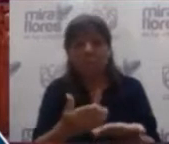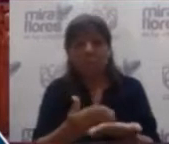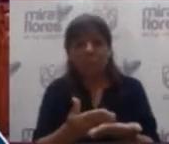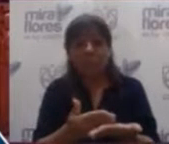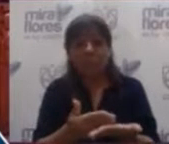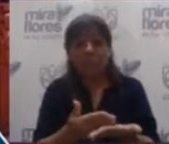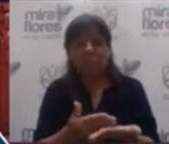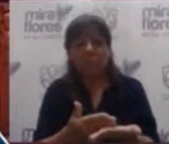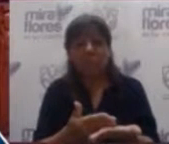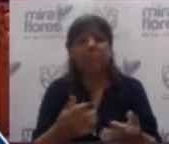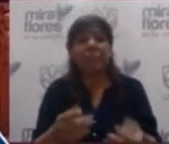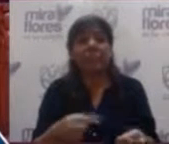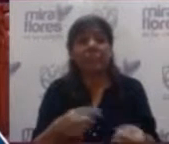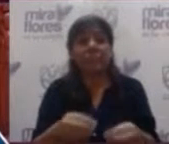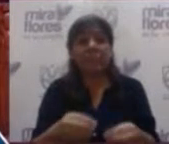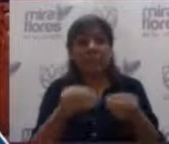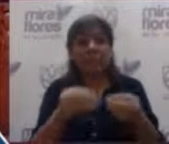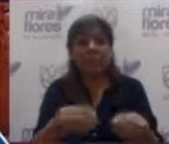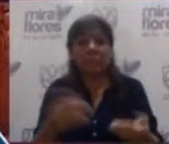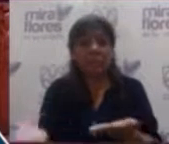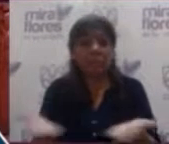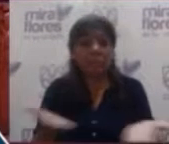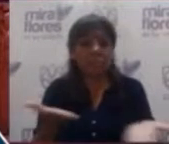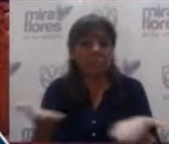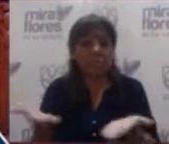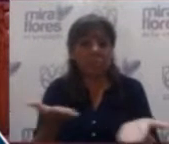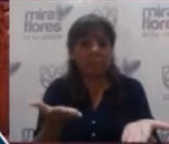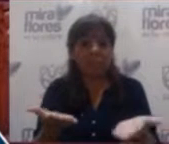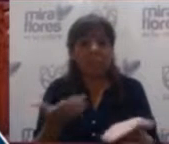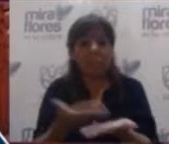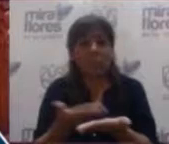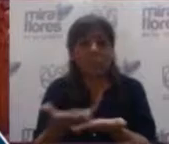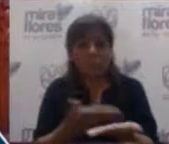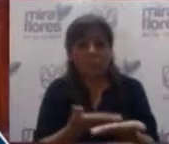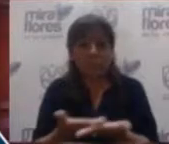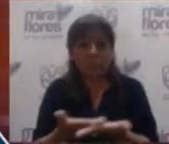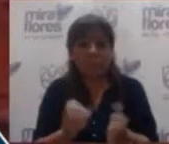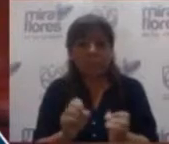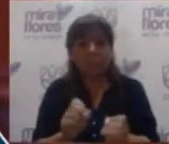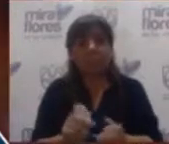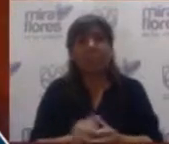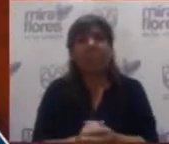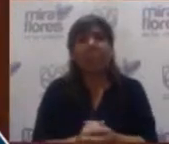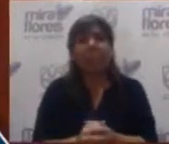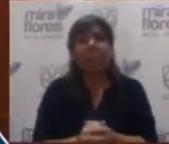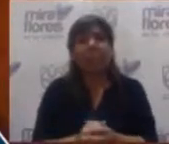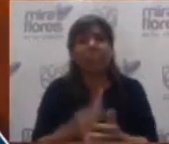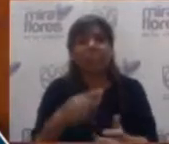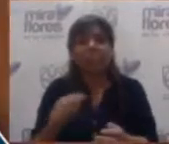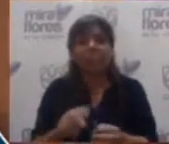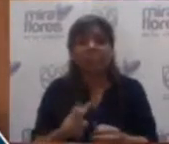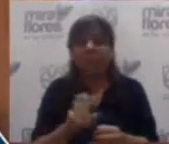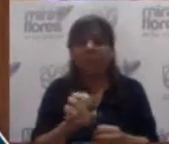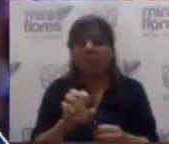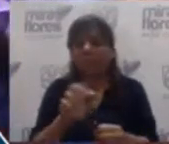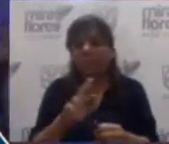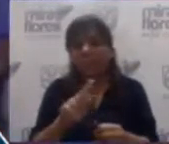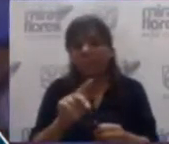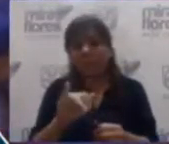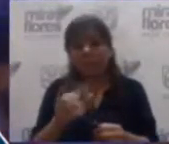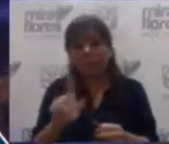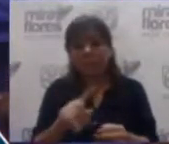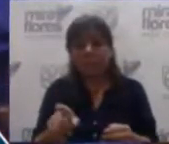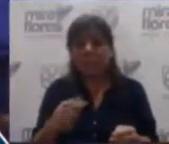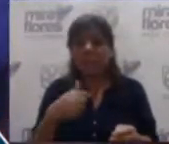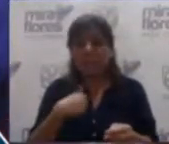se podrá confrontar con el audio. Señor Albertis, tiene el uso de la palabra. No es con relación a las actas, pero si me